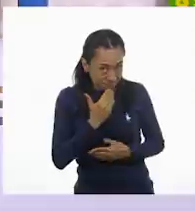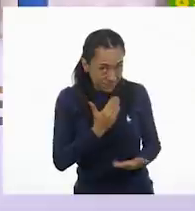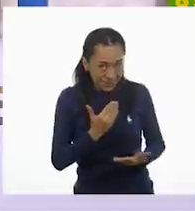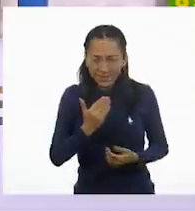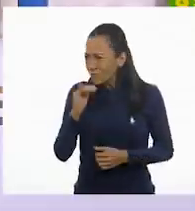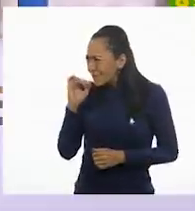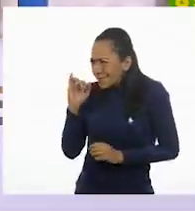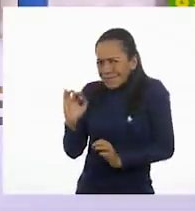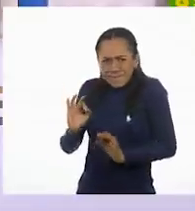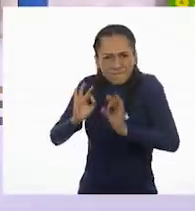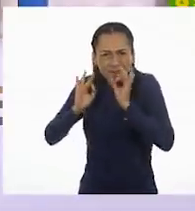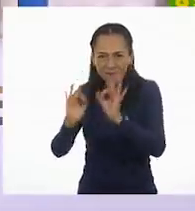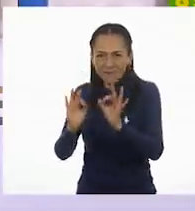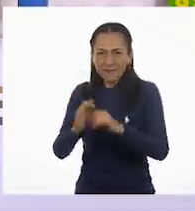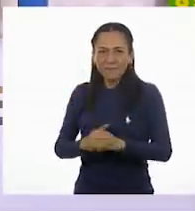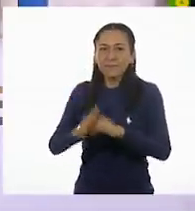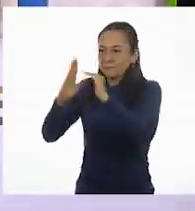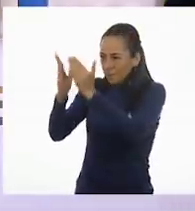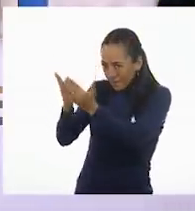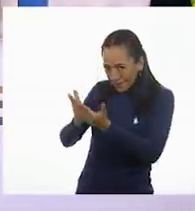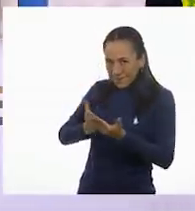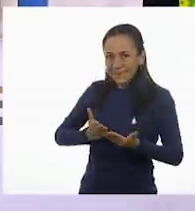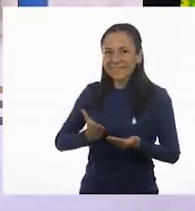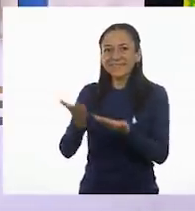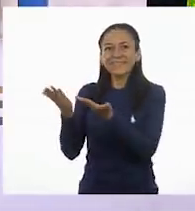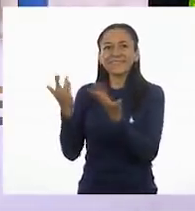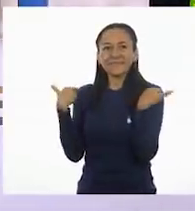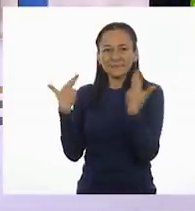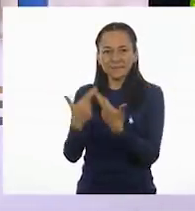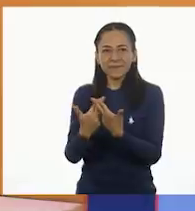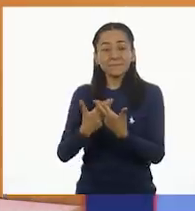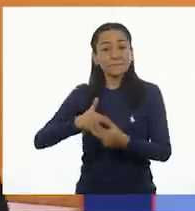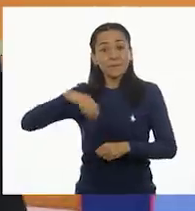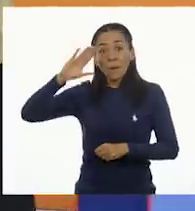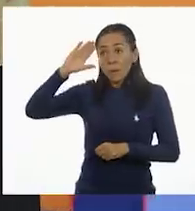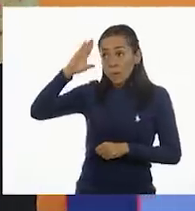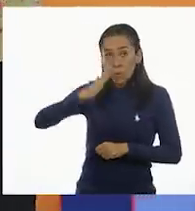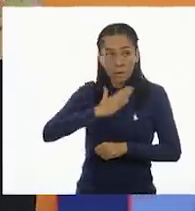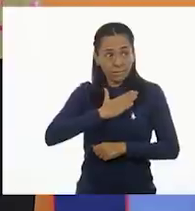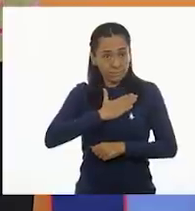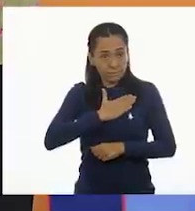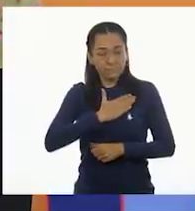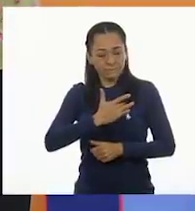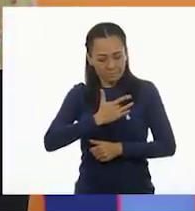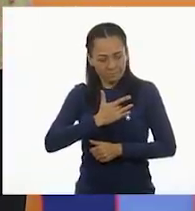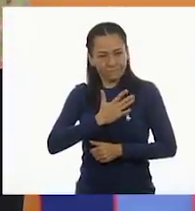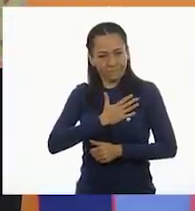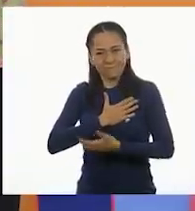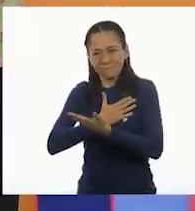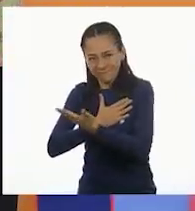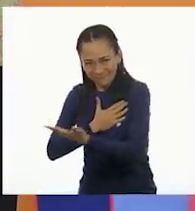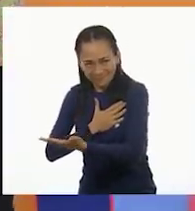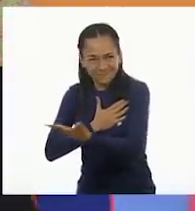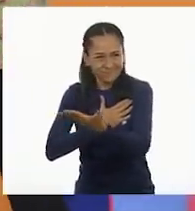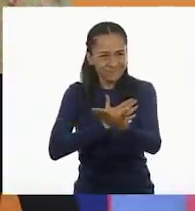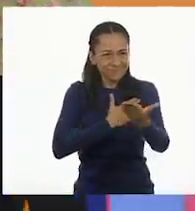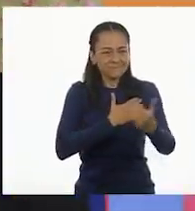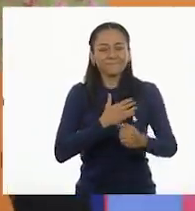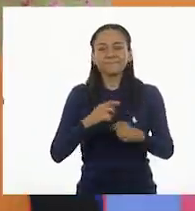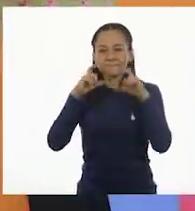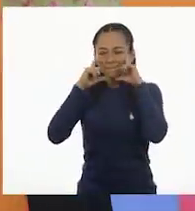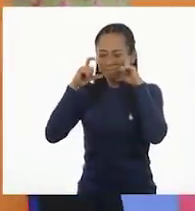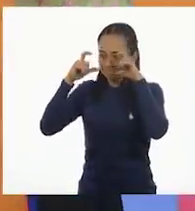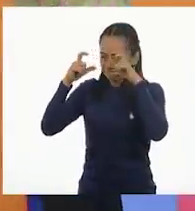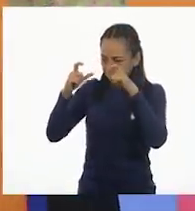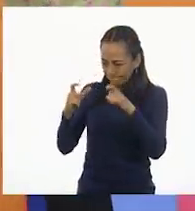Cristina, ¿cómo está? ¡Adelante, maestra! ¡Bienvenida! Hola, ¿cómo están? Saludo de corazón. Vamos un saludo. A quitarnos el cubrebocas, permítanme. Claro que